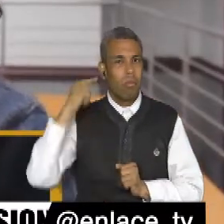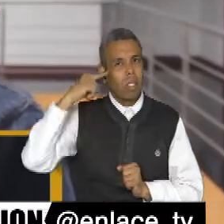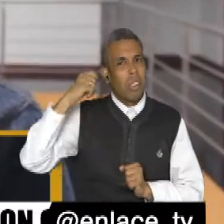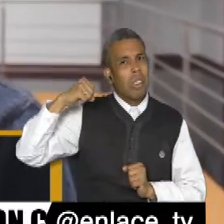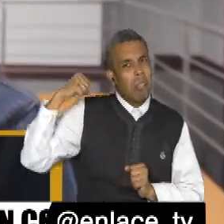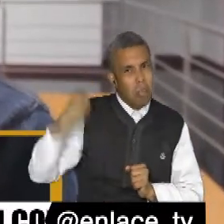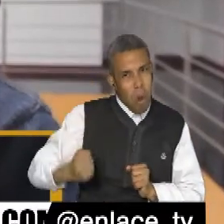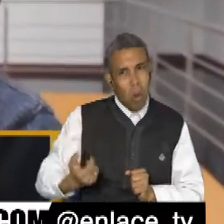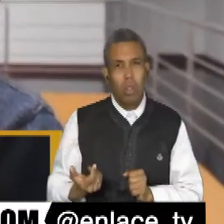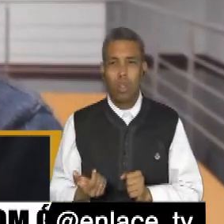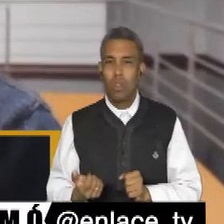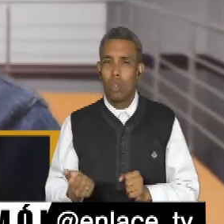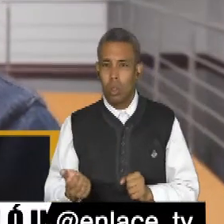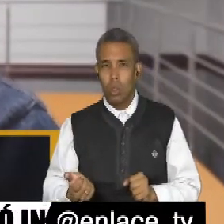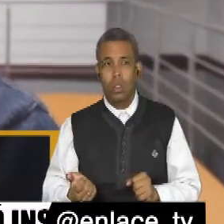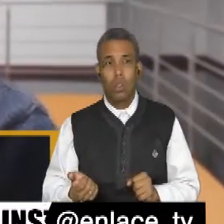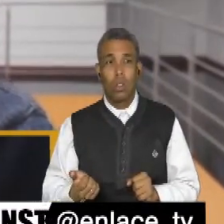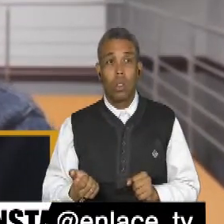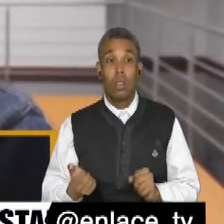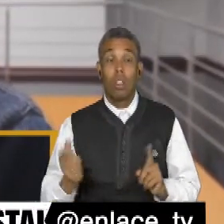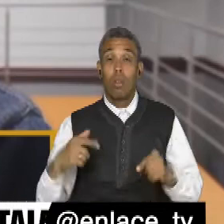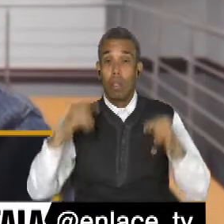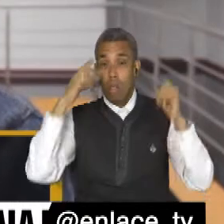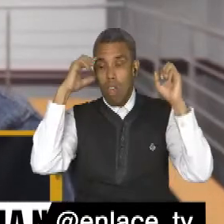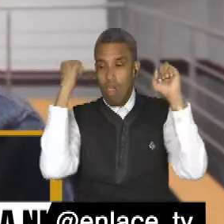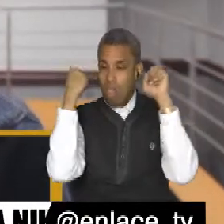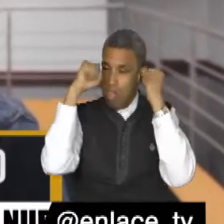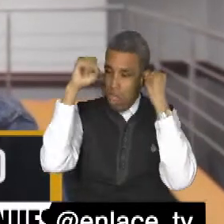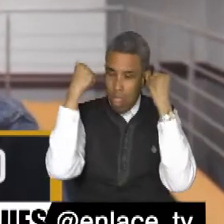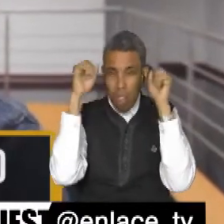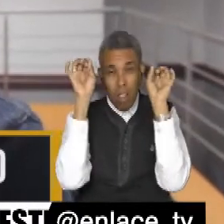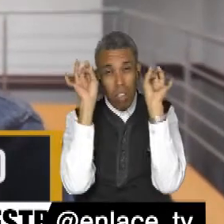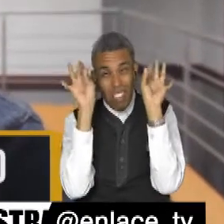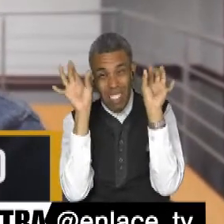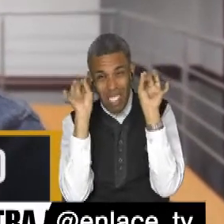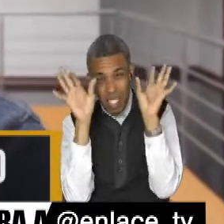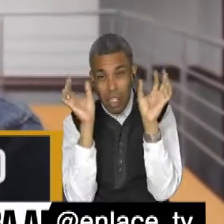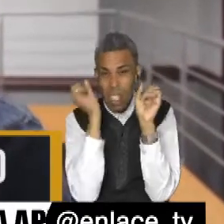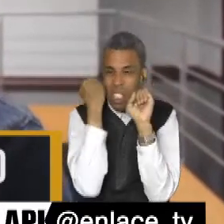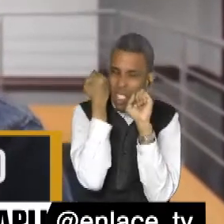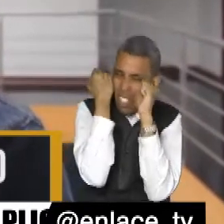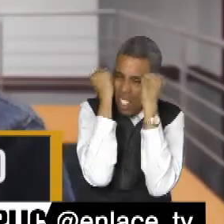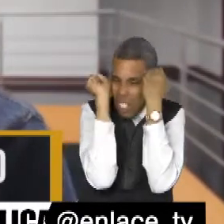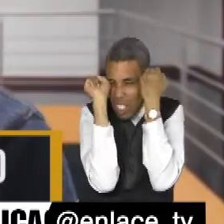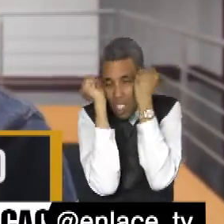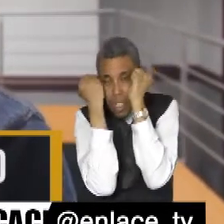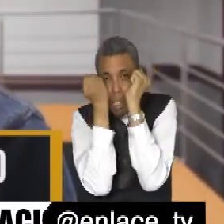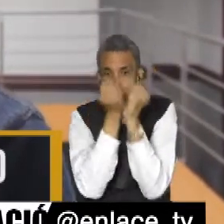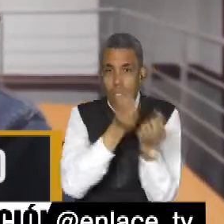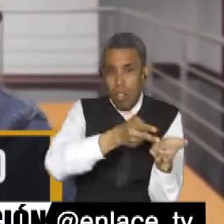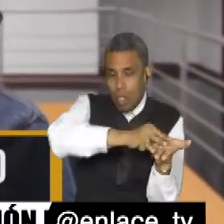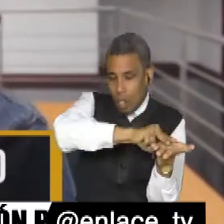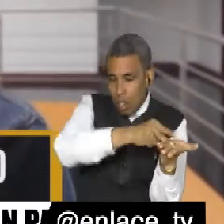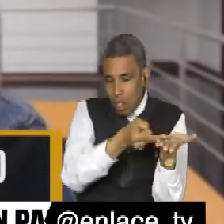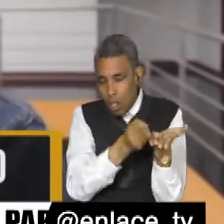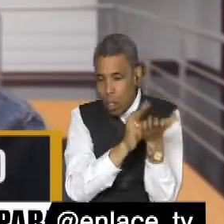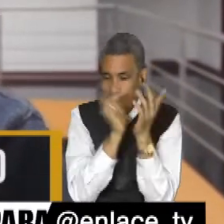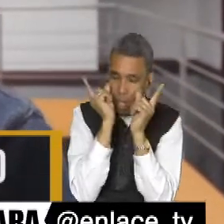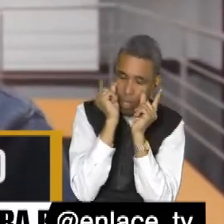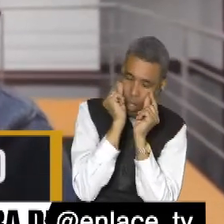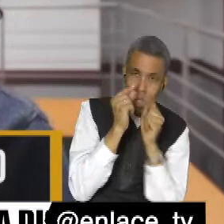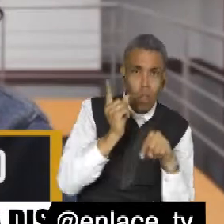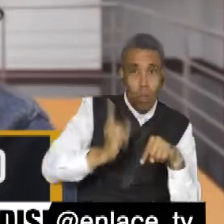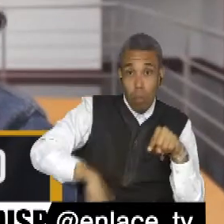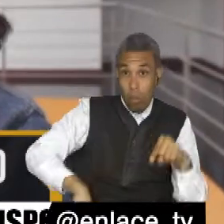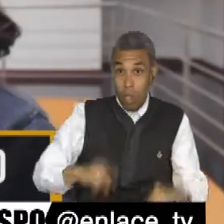de ruido sobre el ser humano puede causar estrés, dolor de cabeza, ansiedad, falta de sueño, problemas